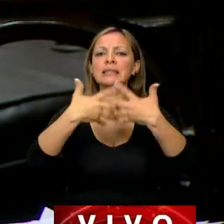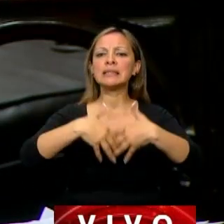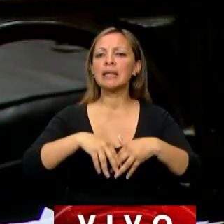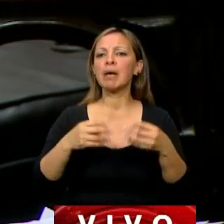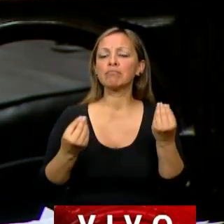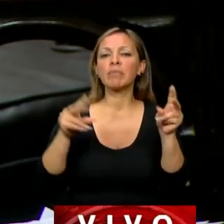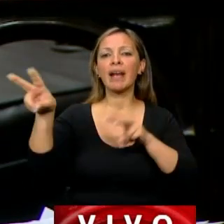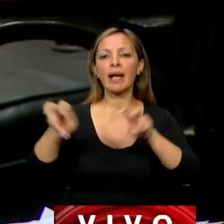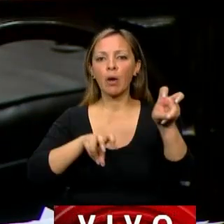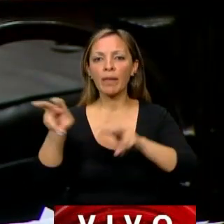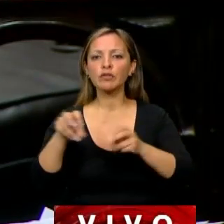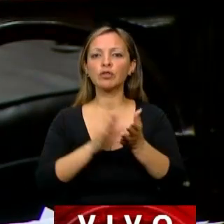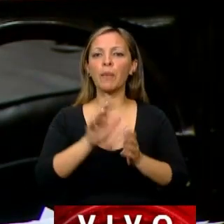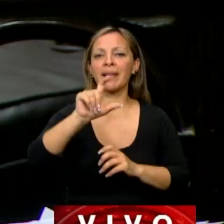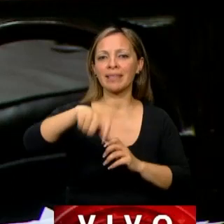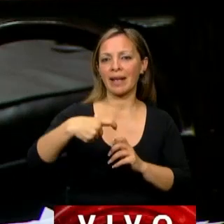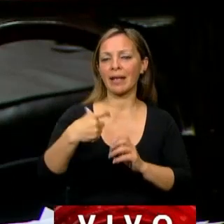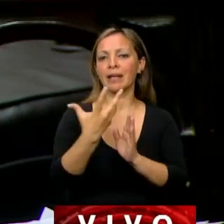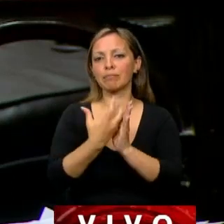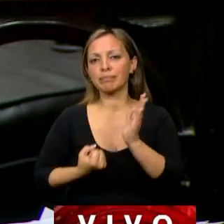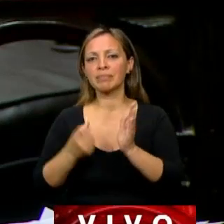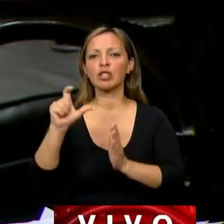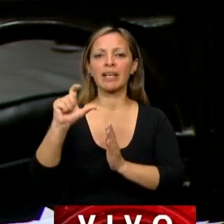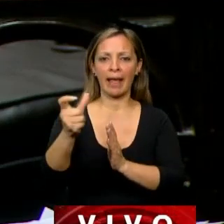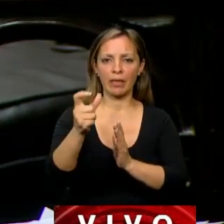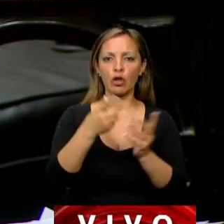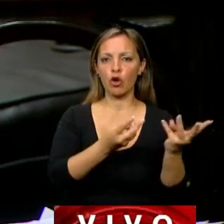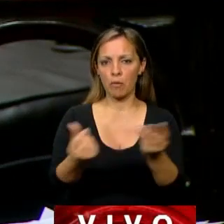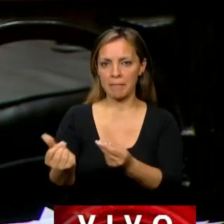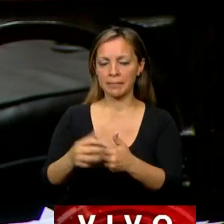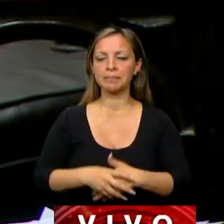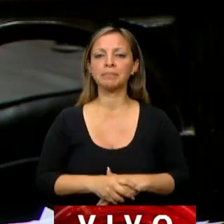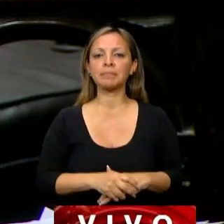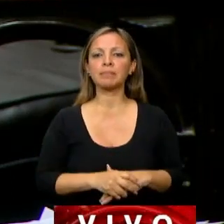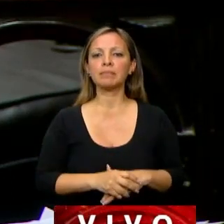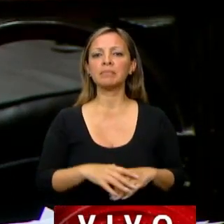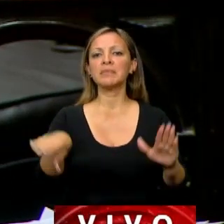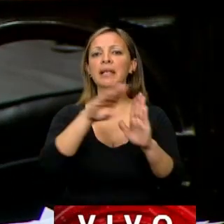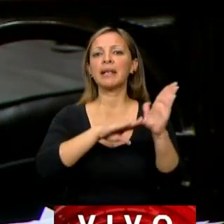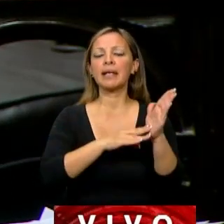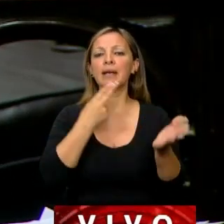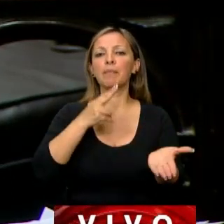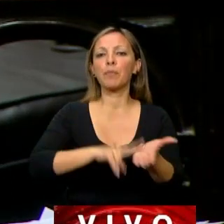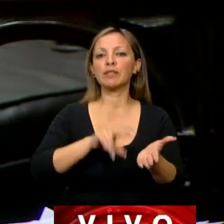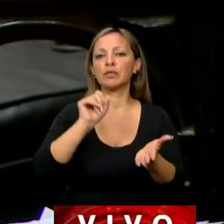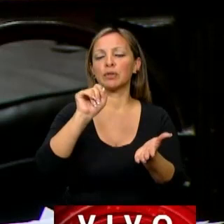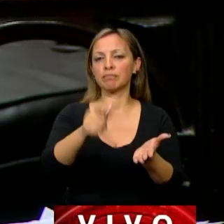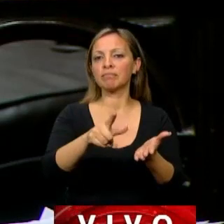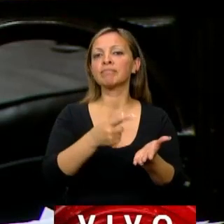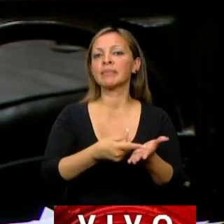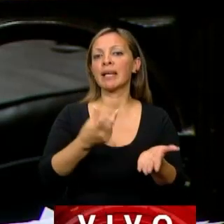recaudación sobre tarjetas de crédito y compra adecuación de régimen del impuesto a los ingresos brutos